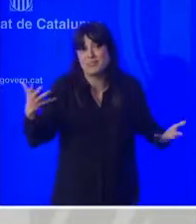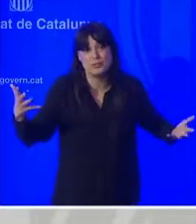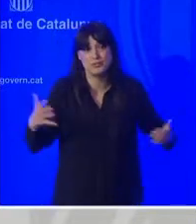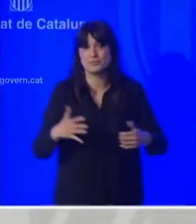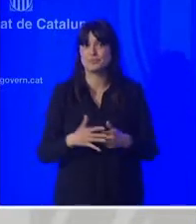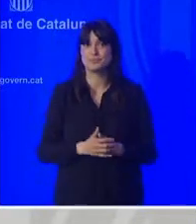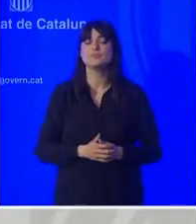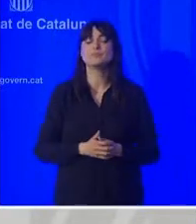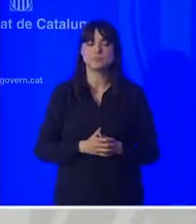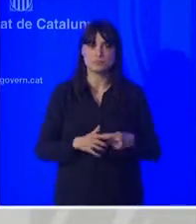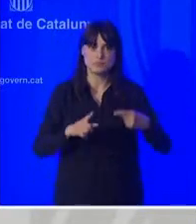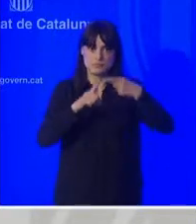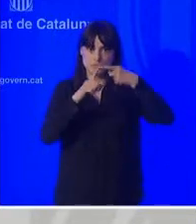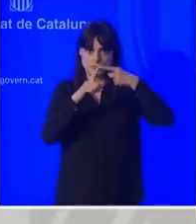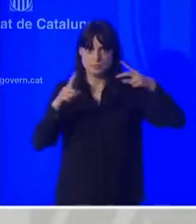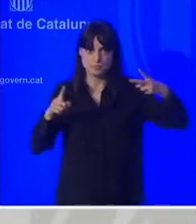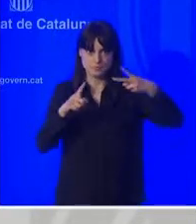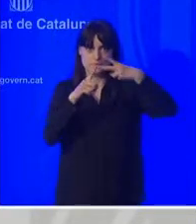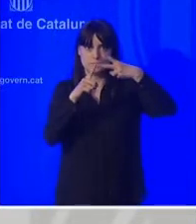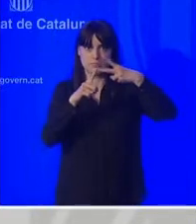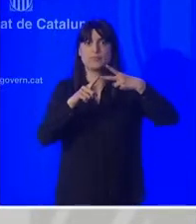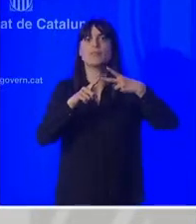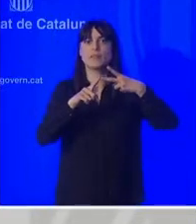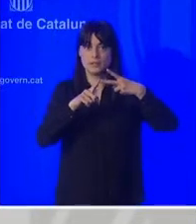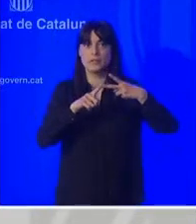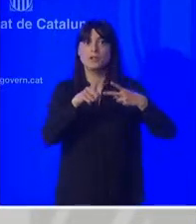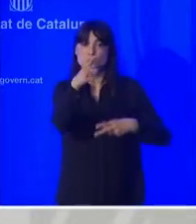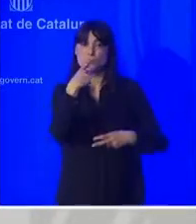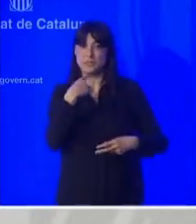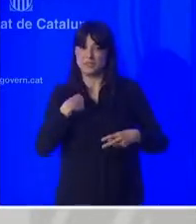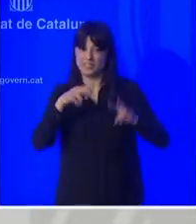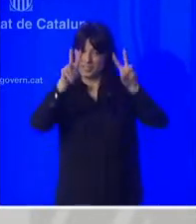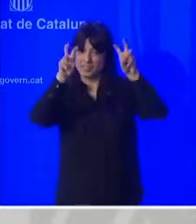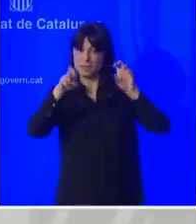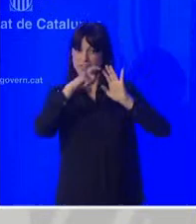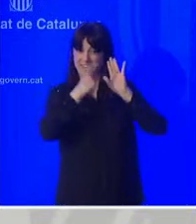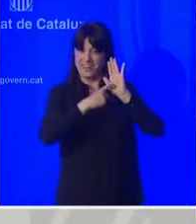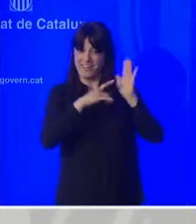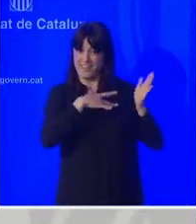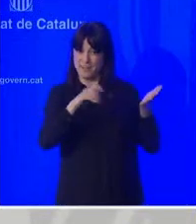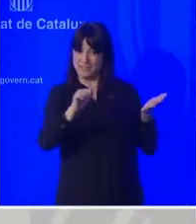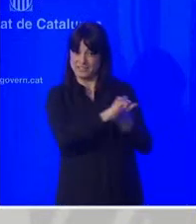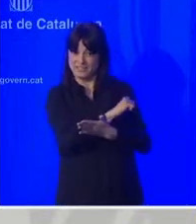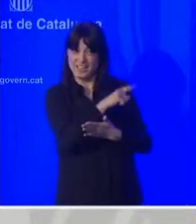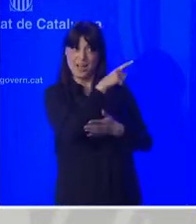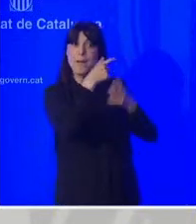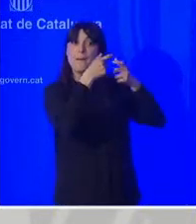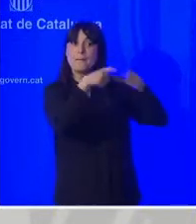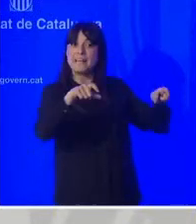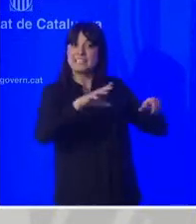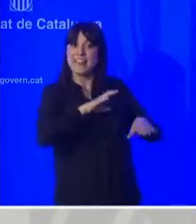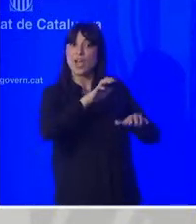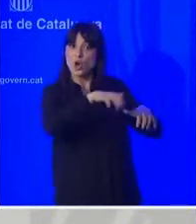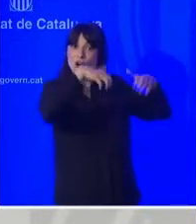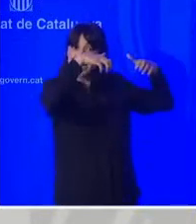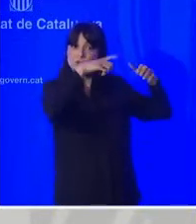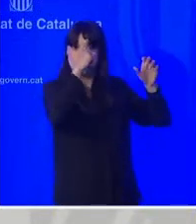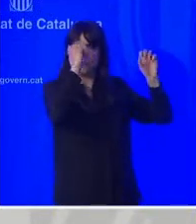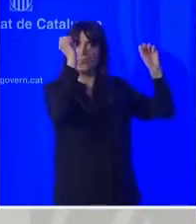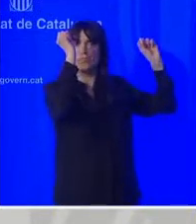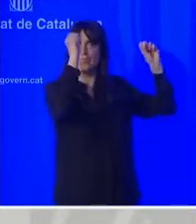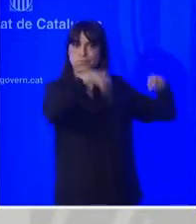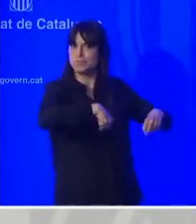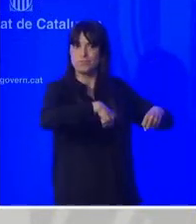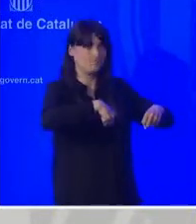y por lo que hace referencia a la amnistía que usted me comentaba también sobre el hecho de que en la mesa del Congreso no se haya